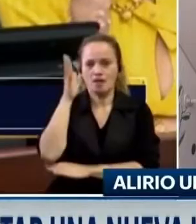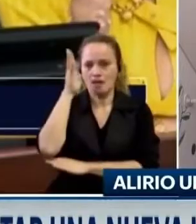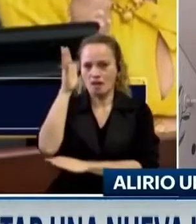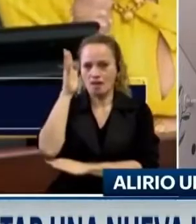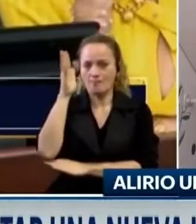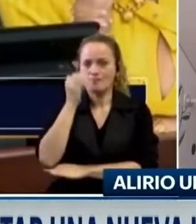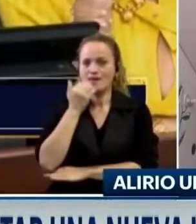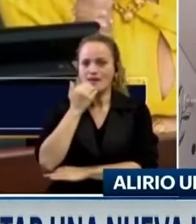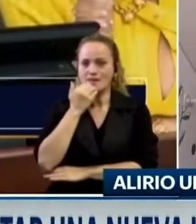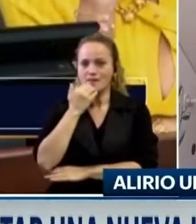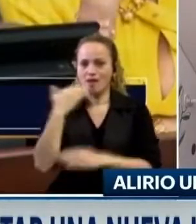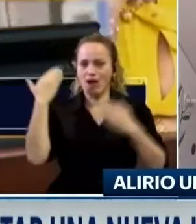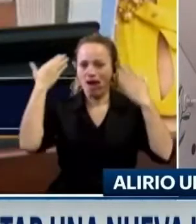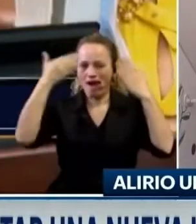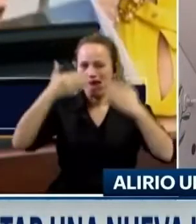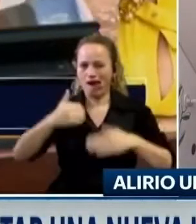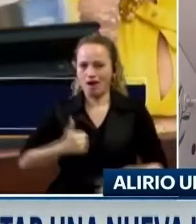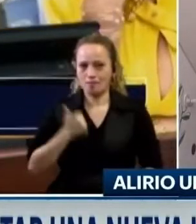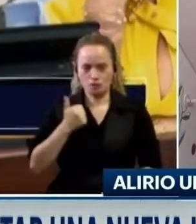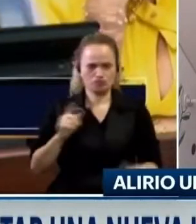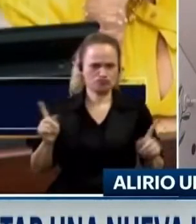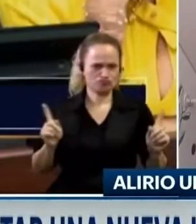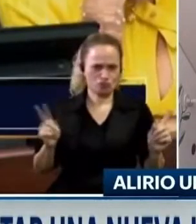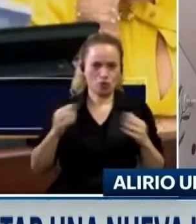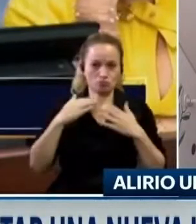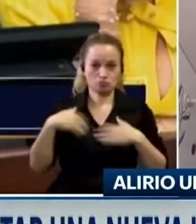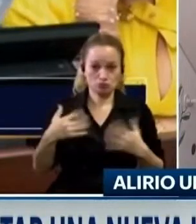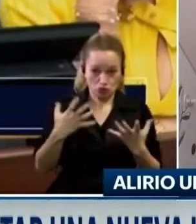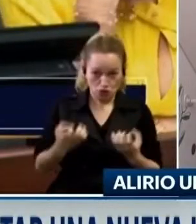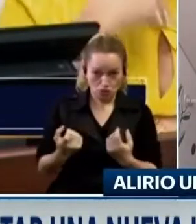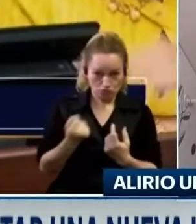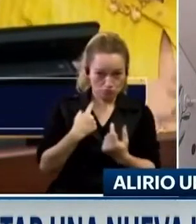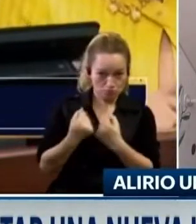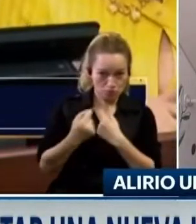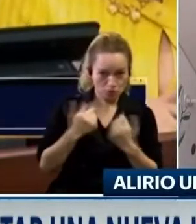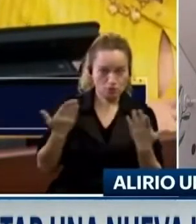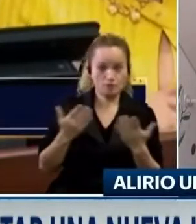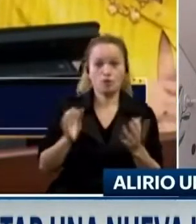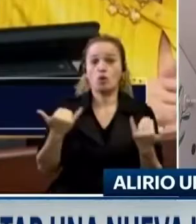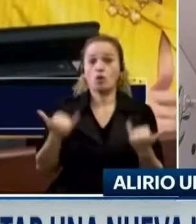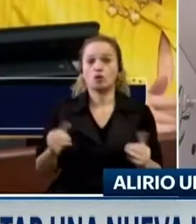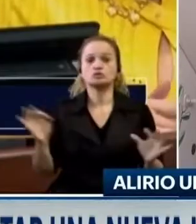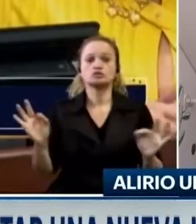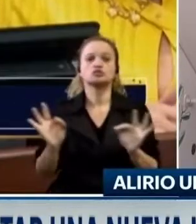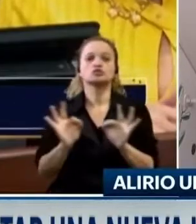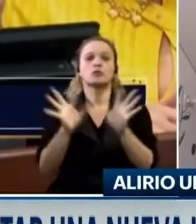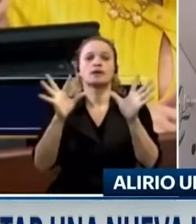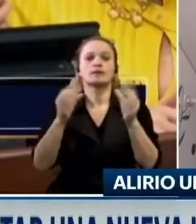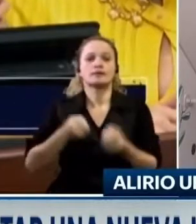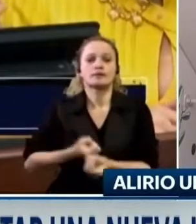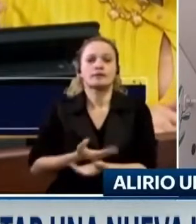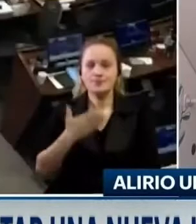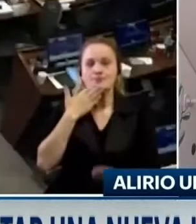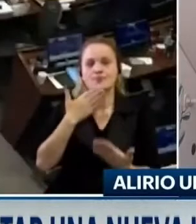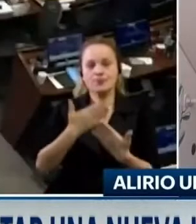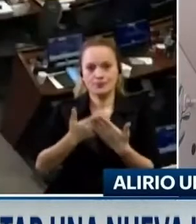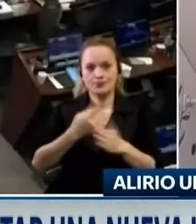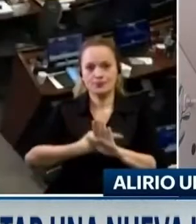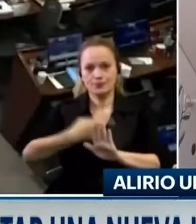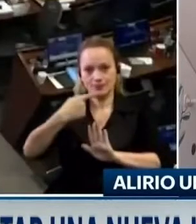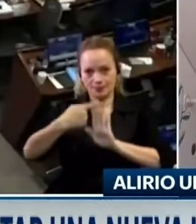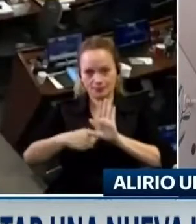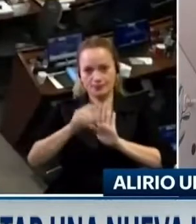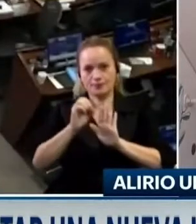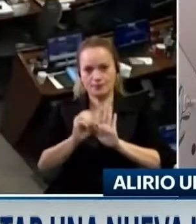de paz total es una ley de facultades al presidente de la república para que dialogue con